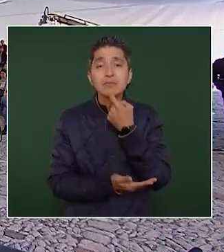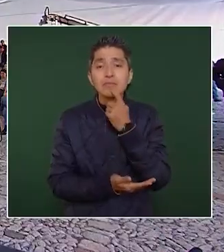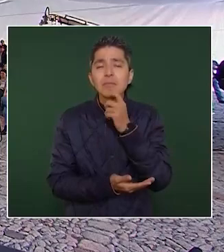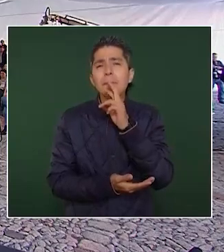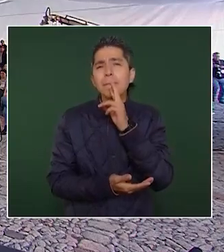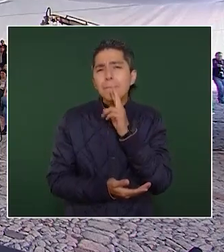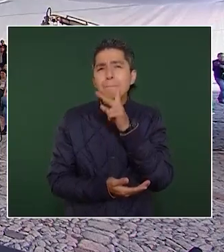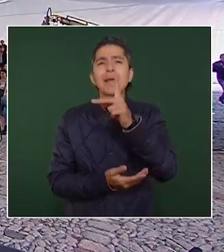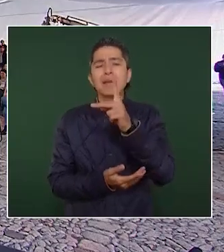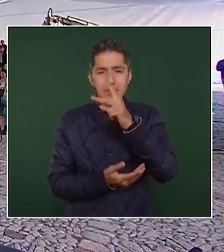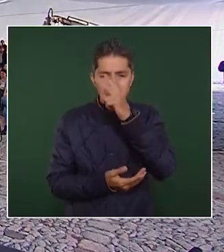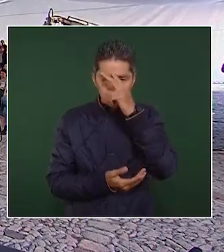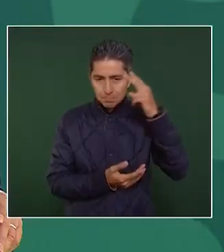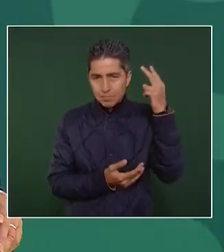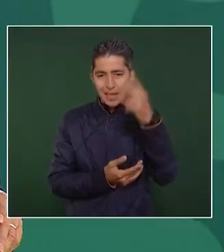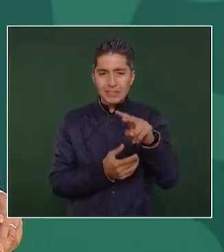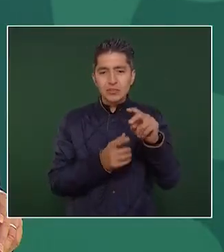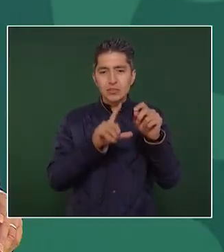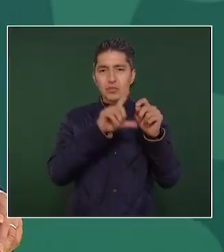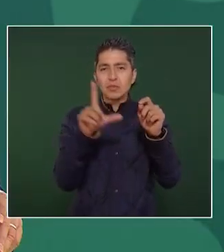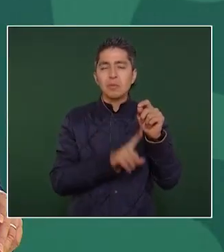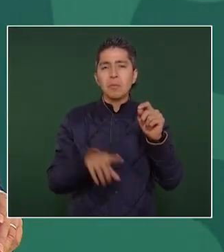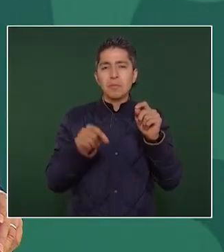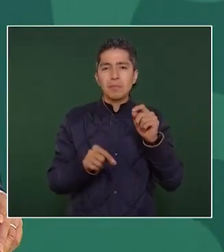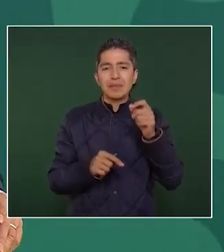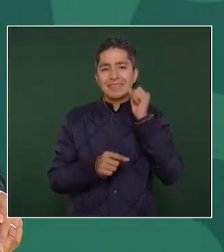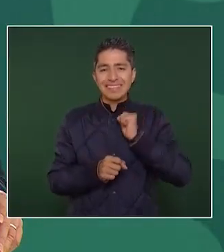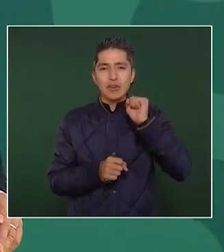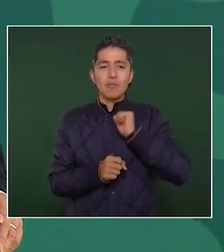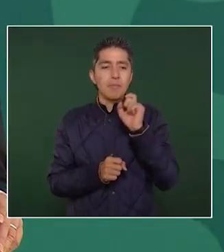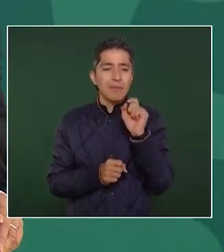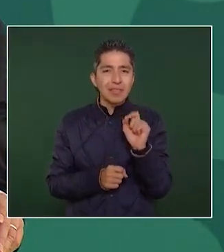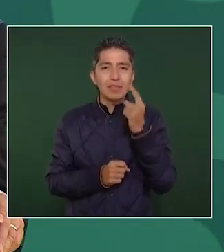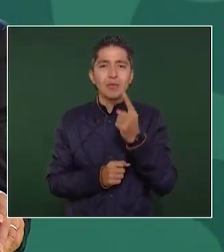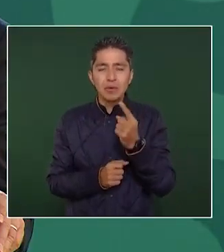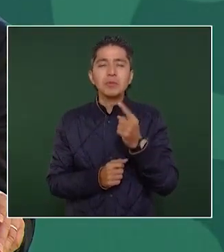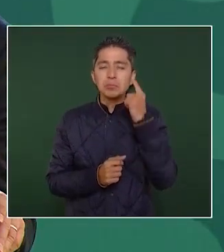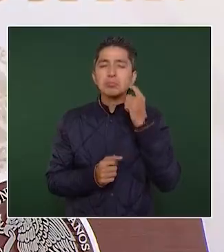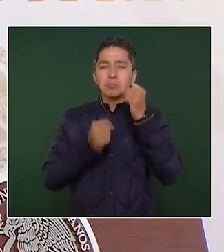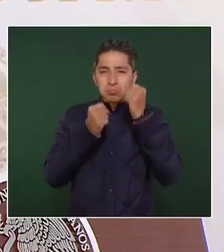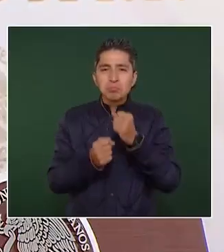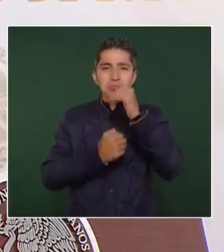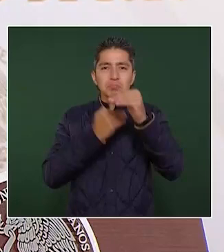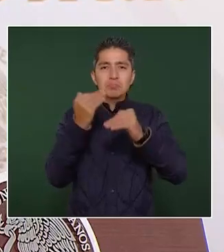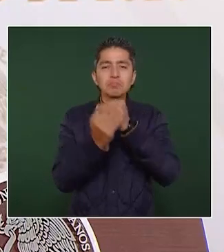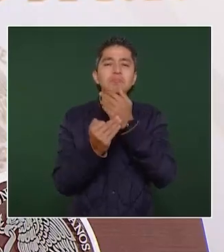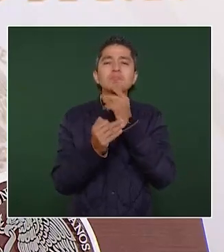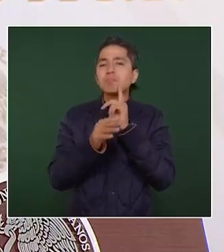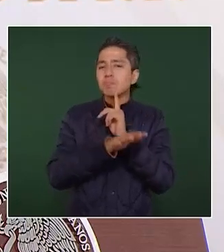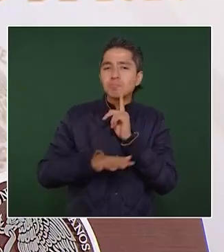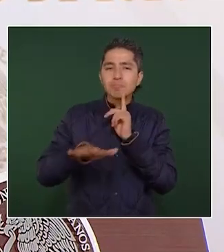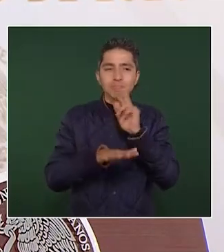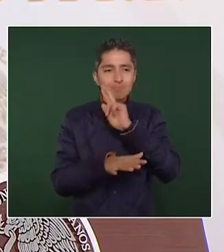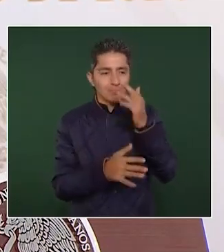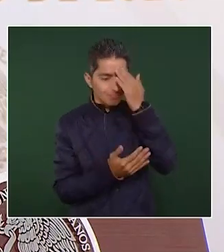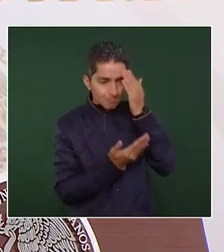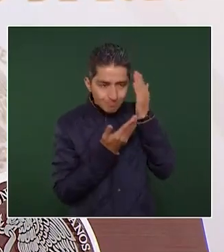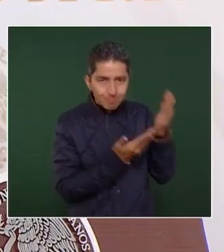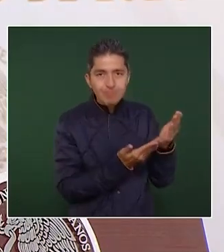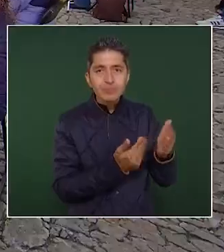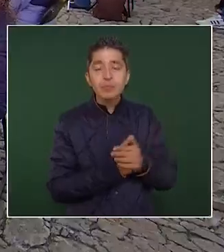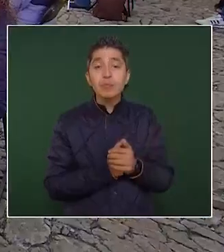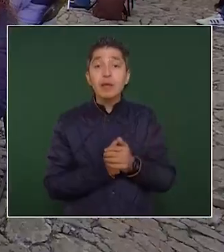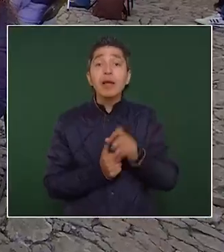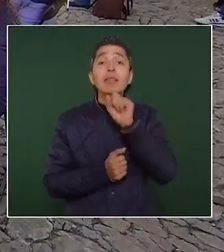mejor presidente del siglo XXI, que seguramente todas y todos reconocemos. Y también pues